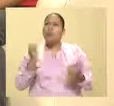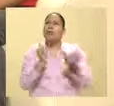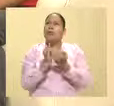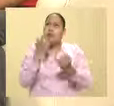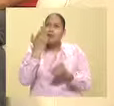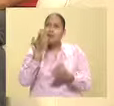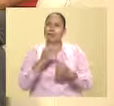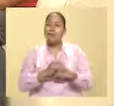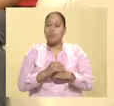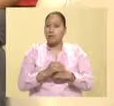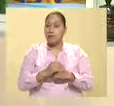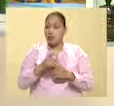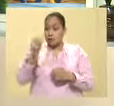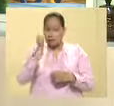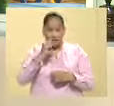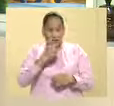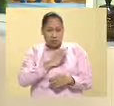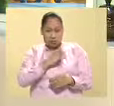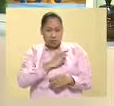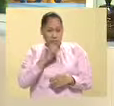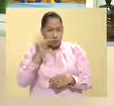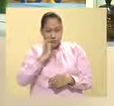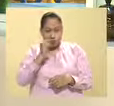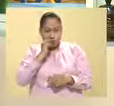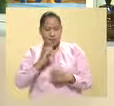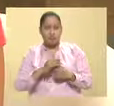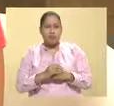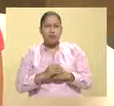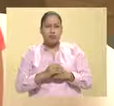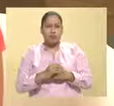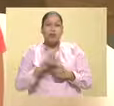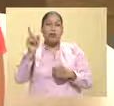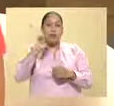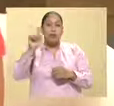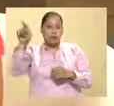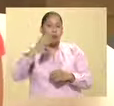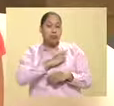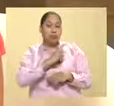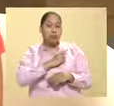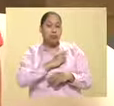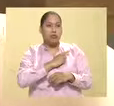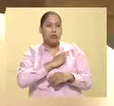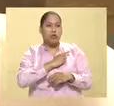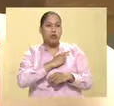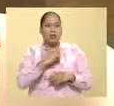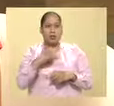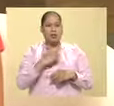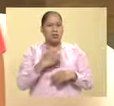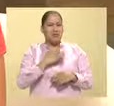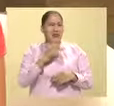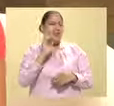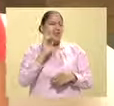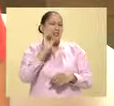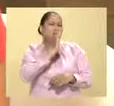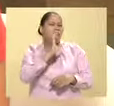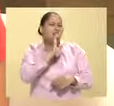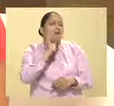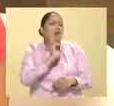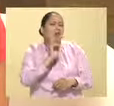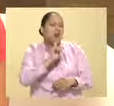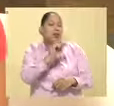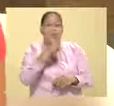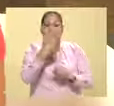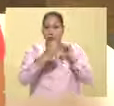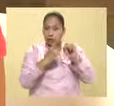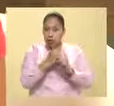siempre en solitario siempre sola si ella lo hizo en solitario y me dio mucha curiosidad siete